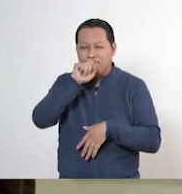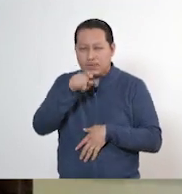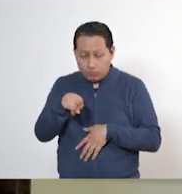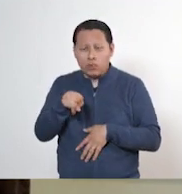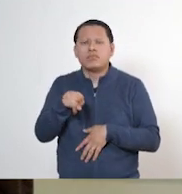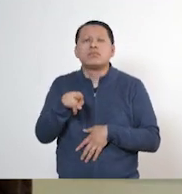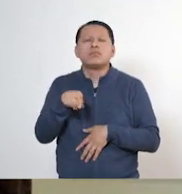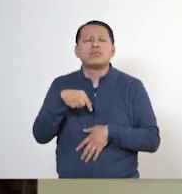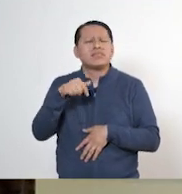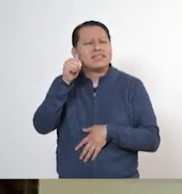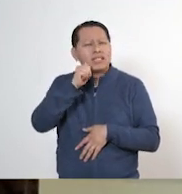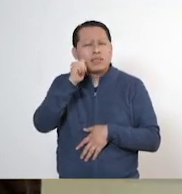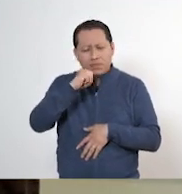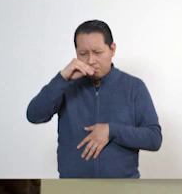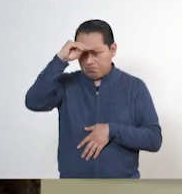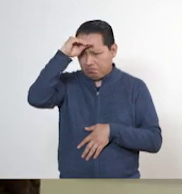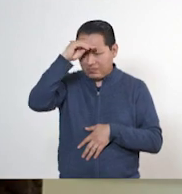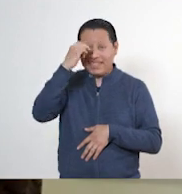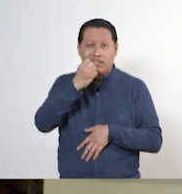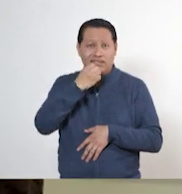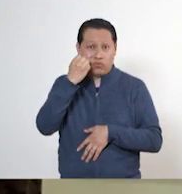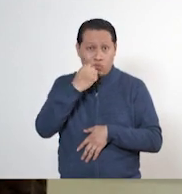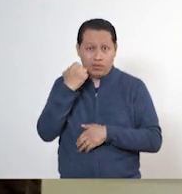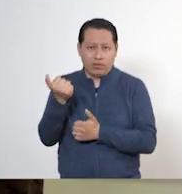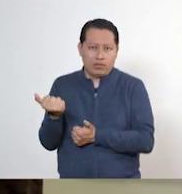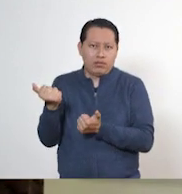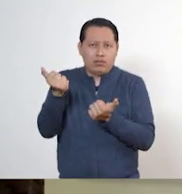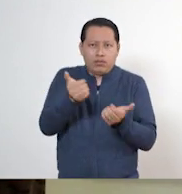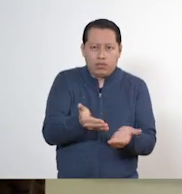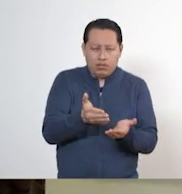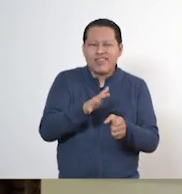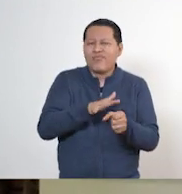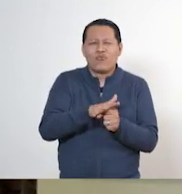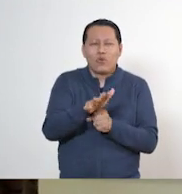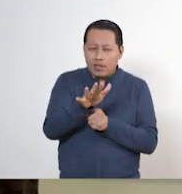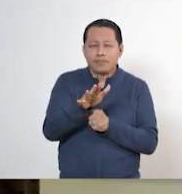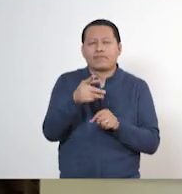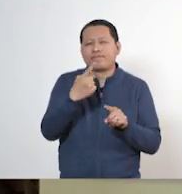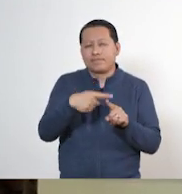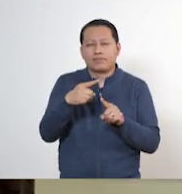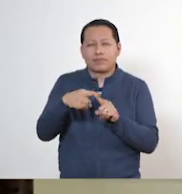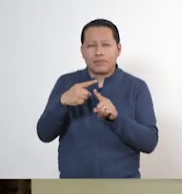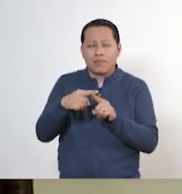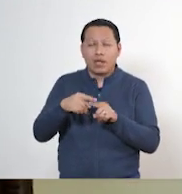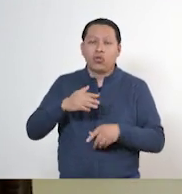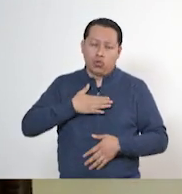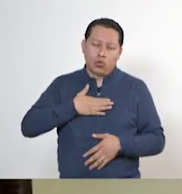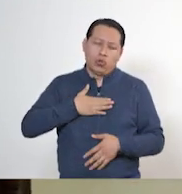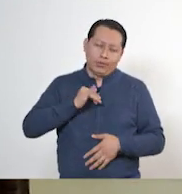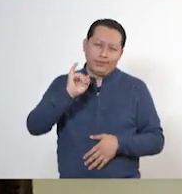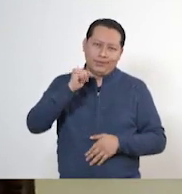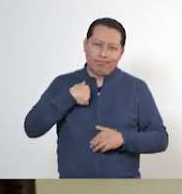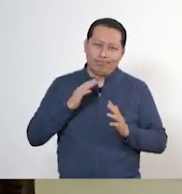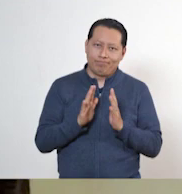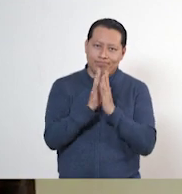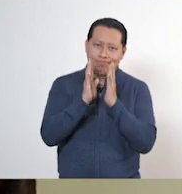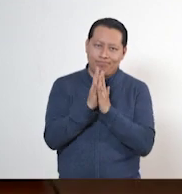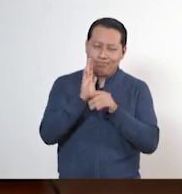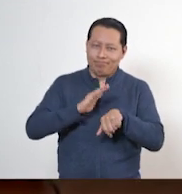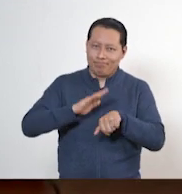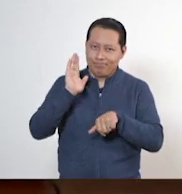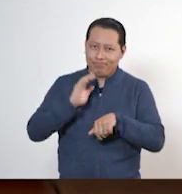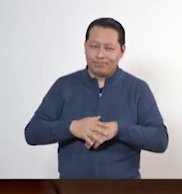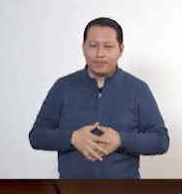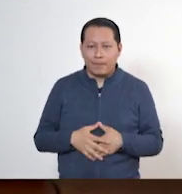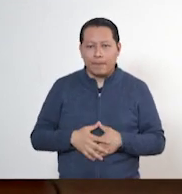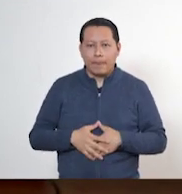decidimos qué podemos traer a la escuela y en esas ocasiones es donde yo he participado más.